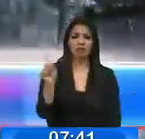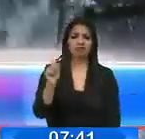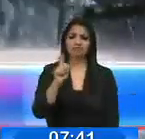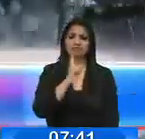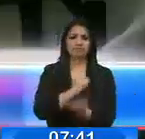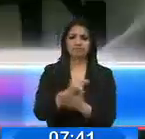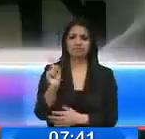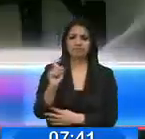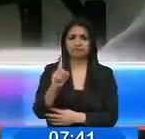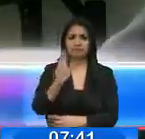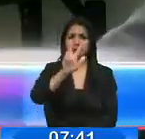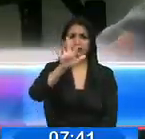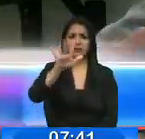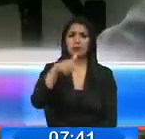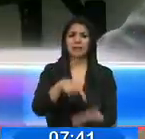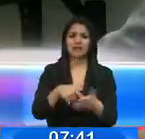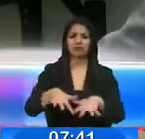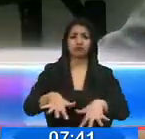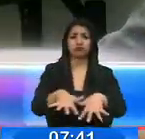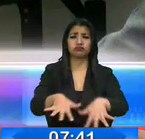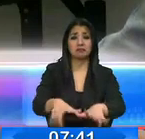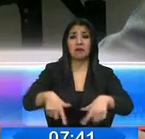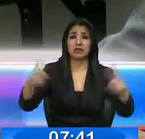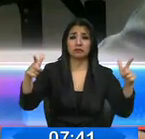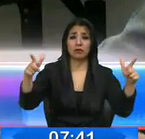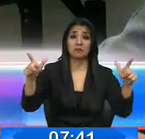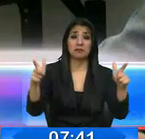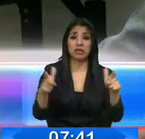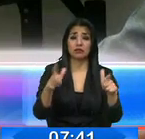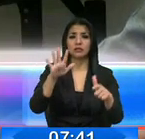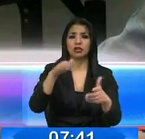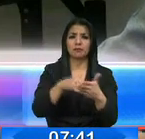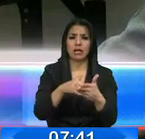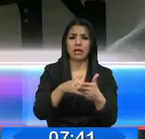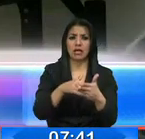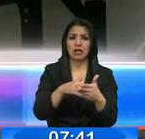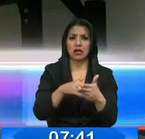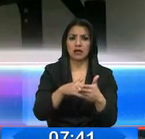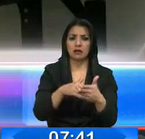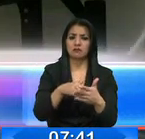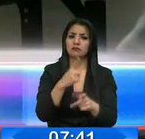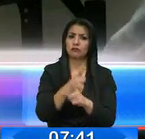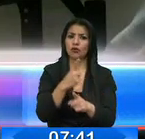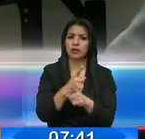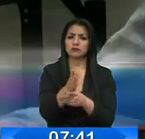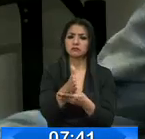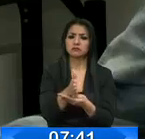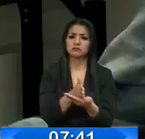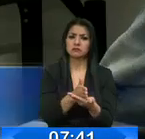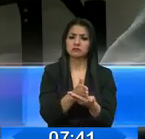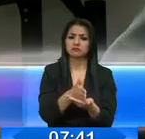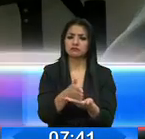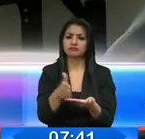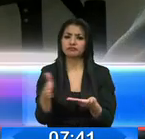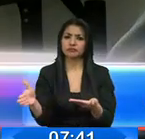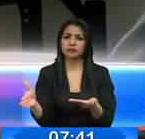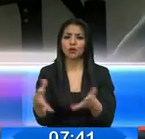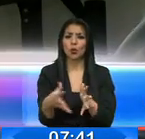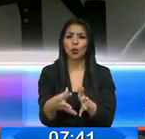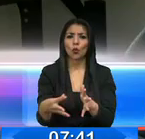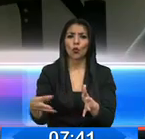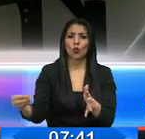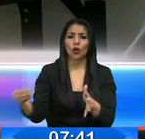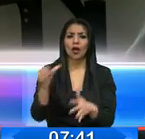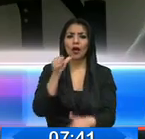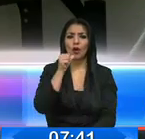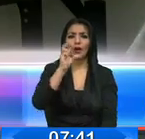real. 35.000 caudal máximo, el caudal mínimo 5.000, y de eso se pretende solo extraer la cantidad